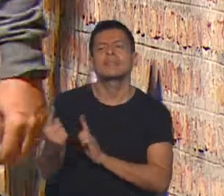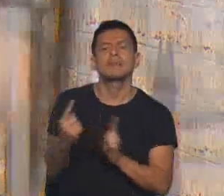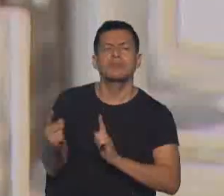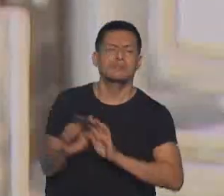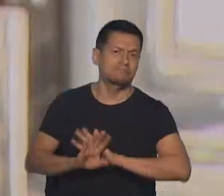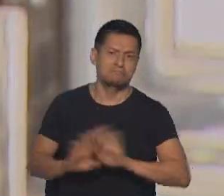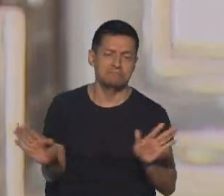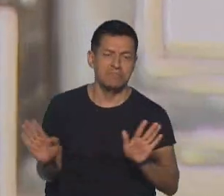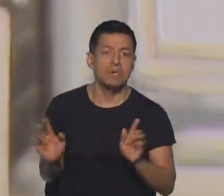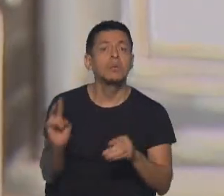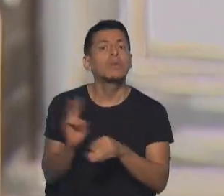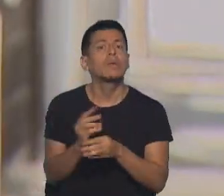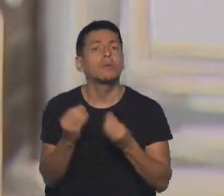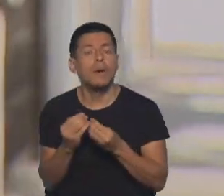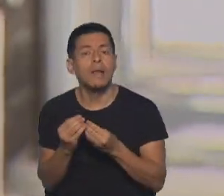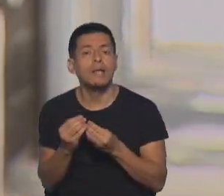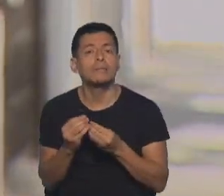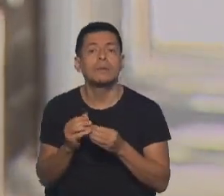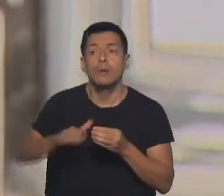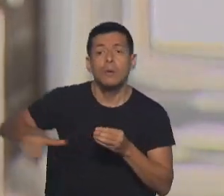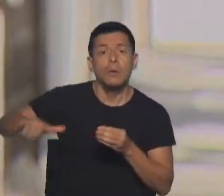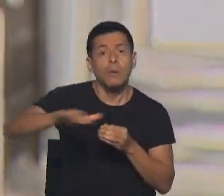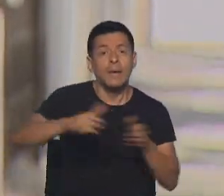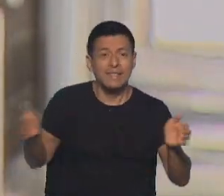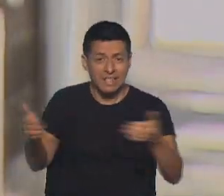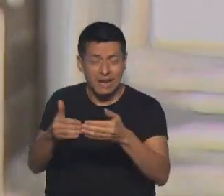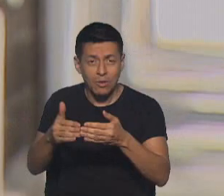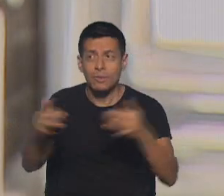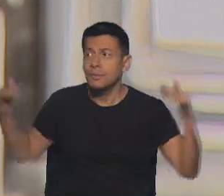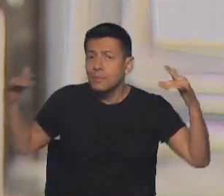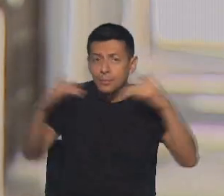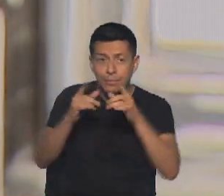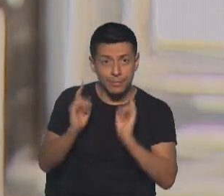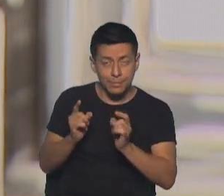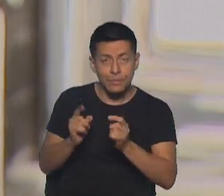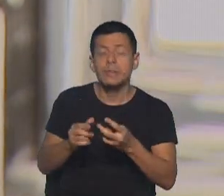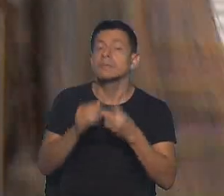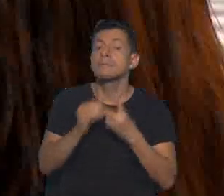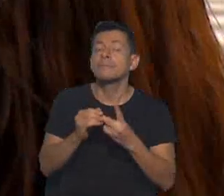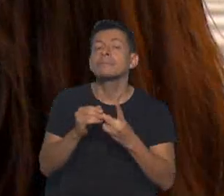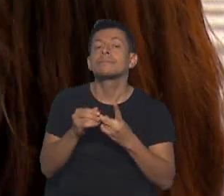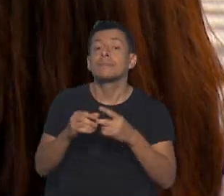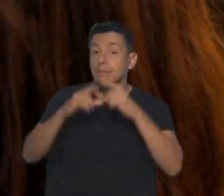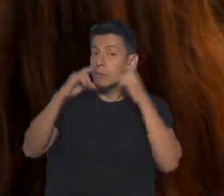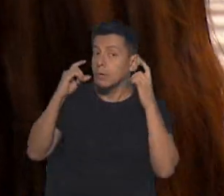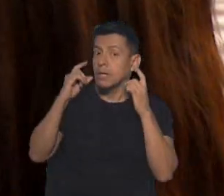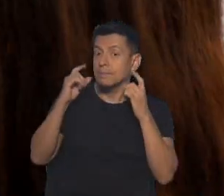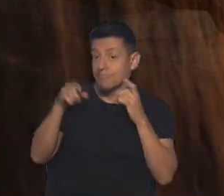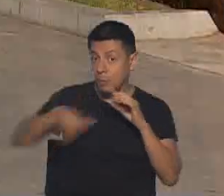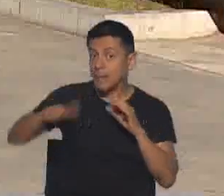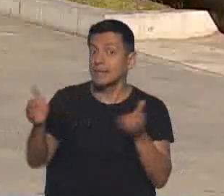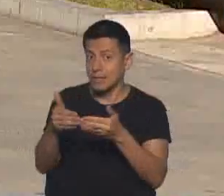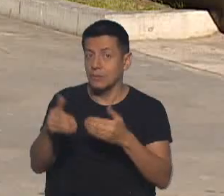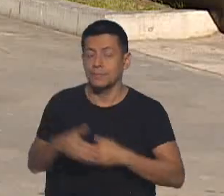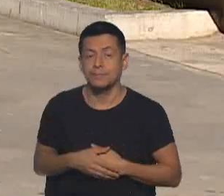son los dos cuidados? Mantener la ventilación continua, cruzada en los ambientes y además usar el tapaboca, en particular cuando estamos en lugares